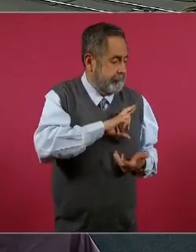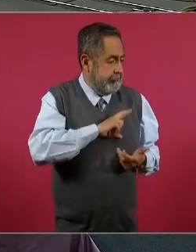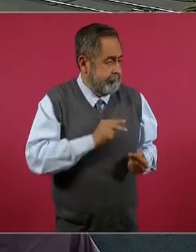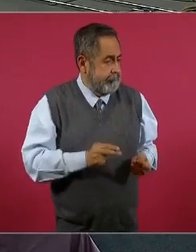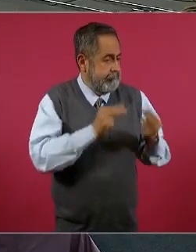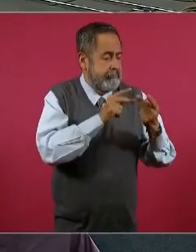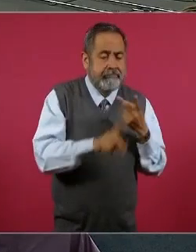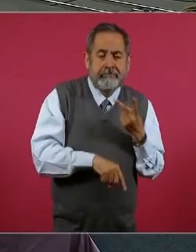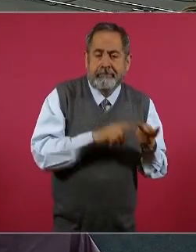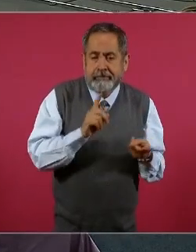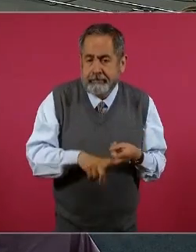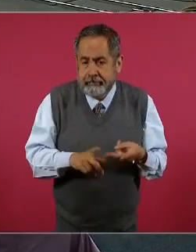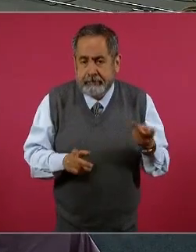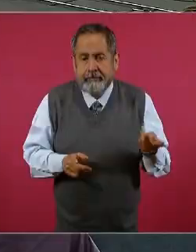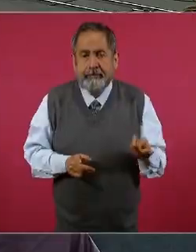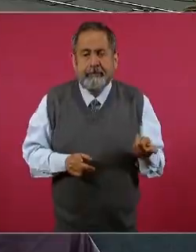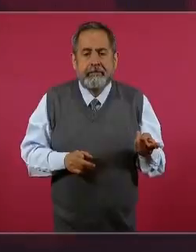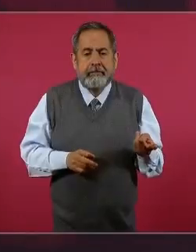para